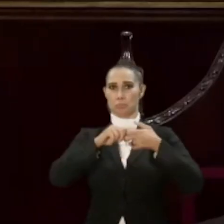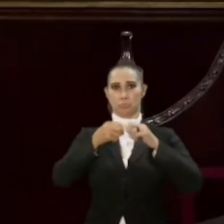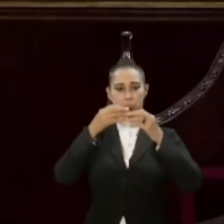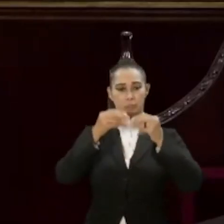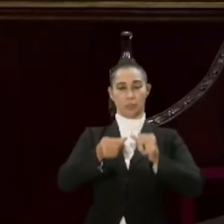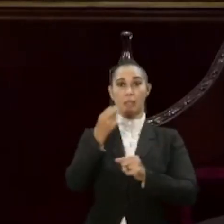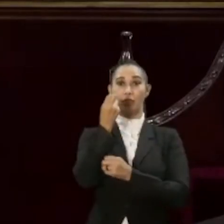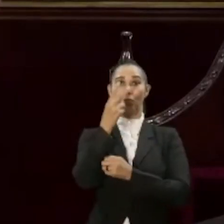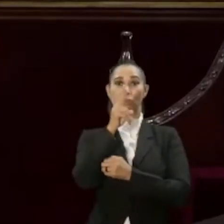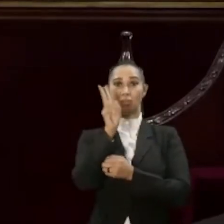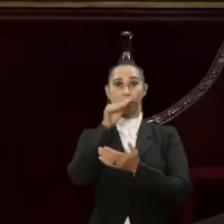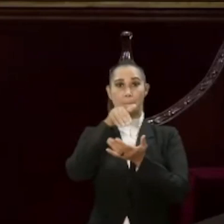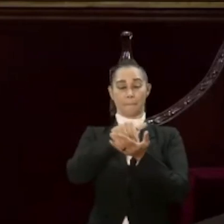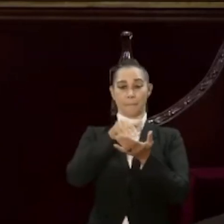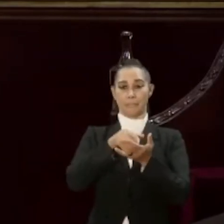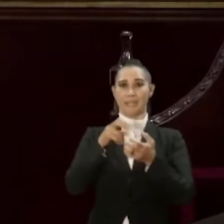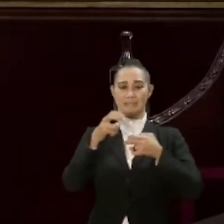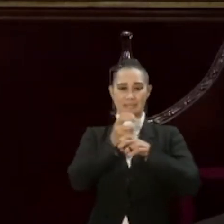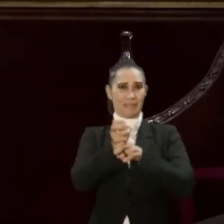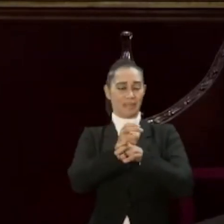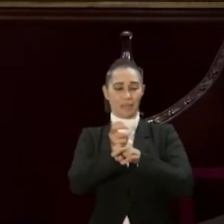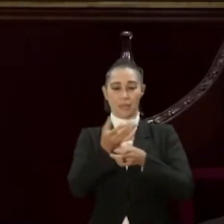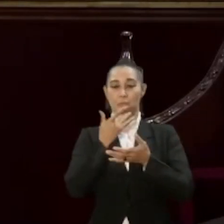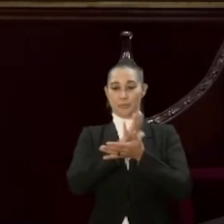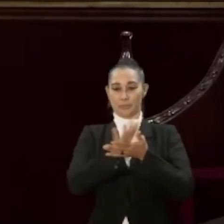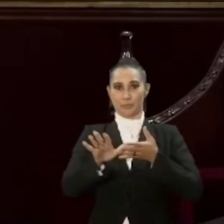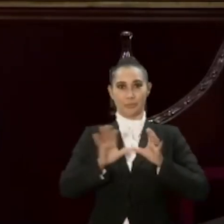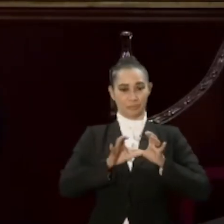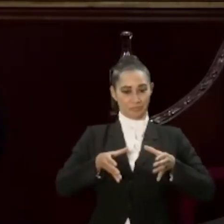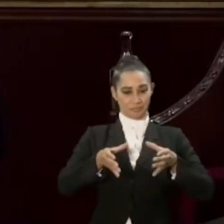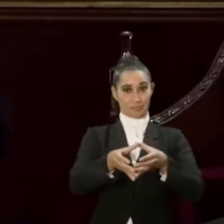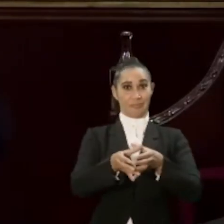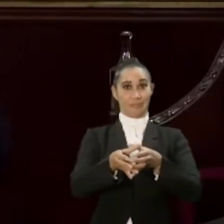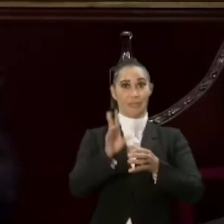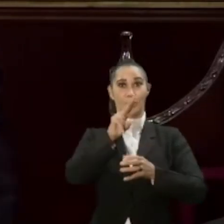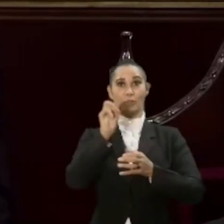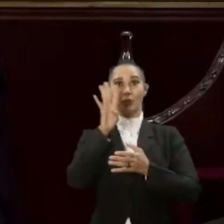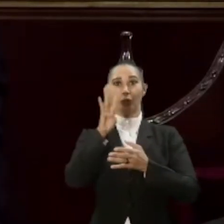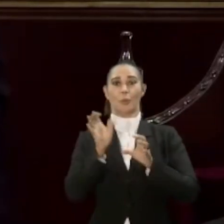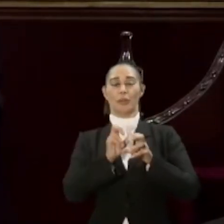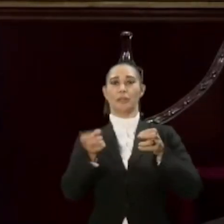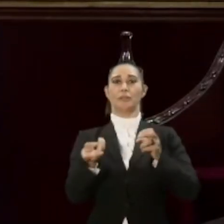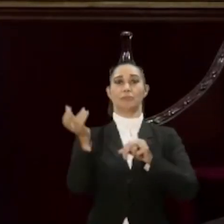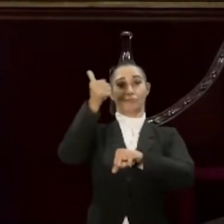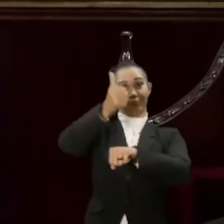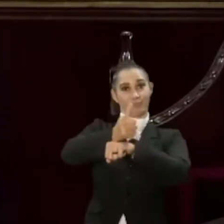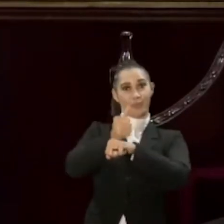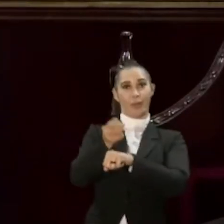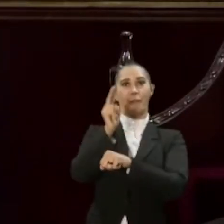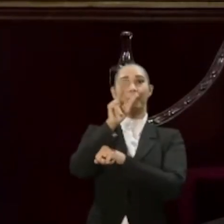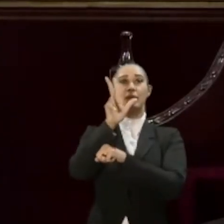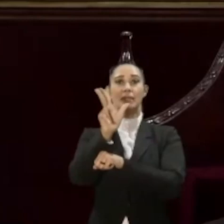más de 12.500 averías, se realizaron 640 desobstrucciones, se colocaron